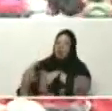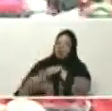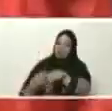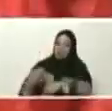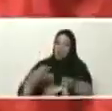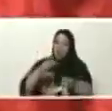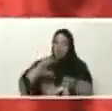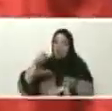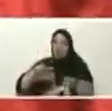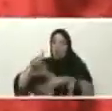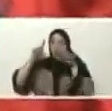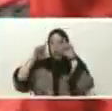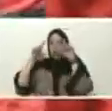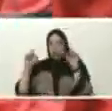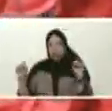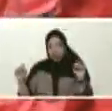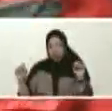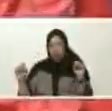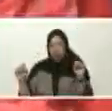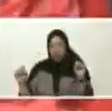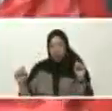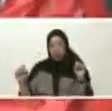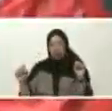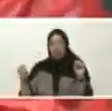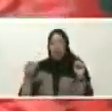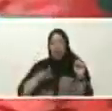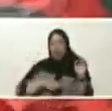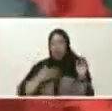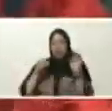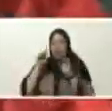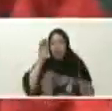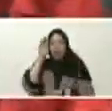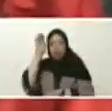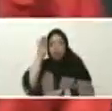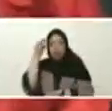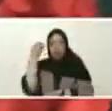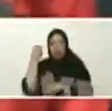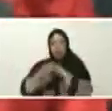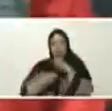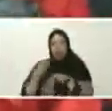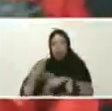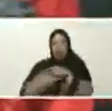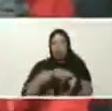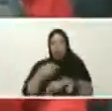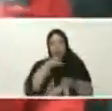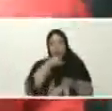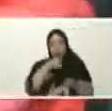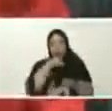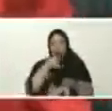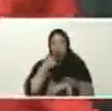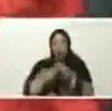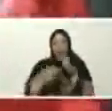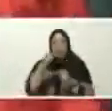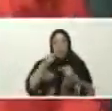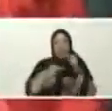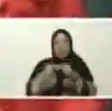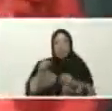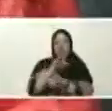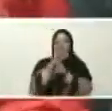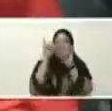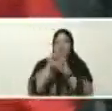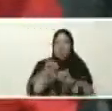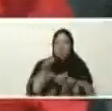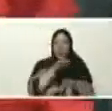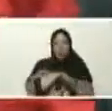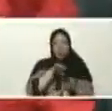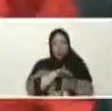sea capaz de orientar el camino por donde tiene que avanzar el gobierno revolucionario para construir la mayor suma de felicidad